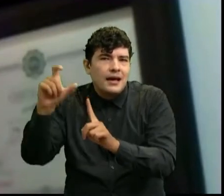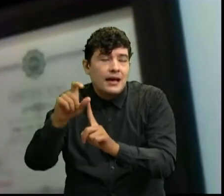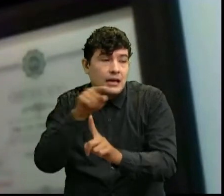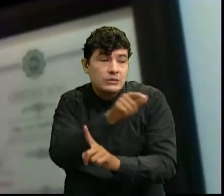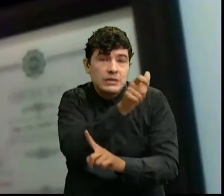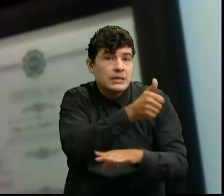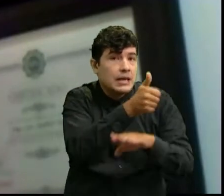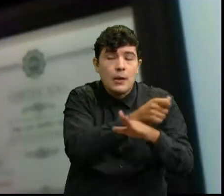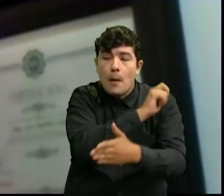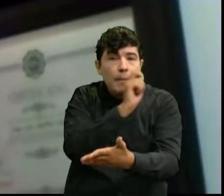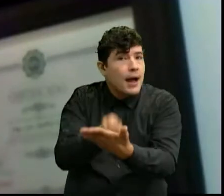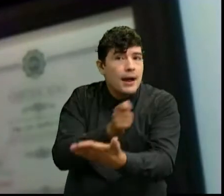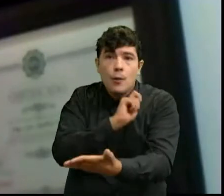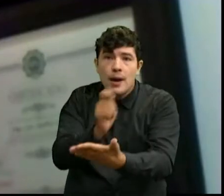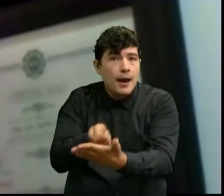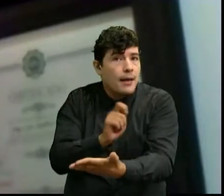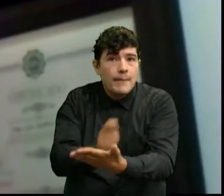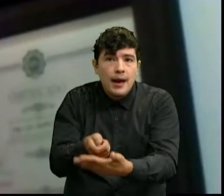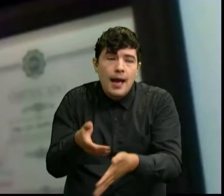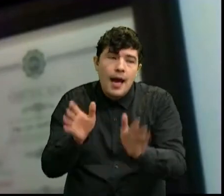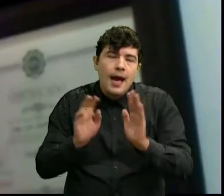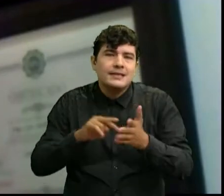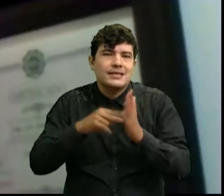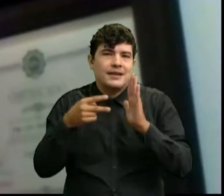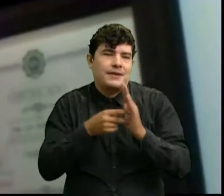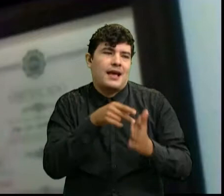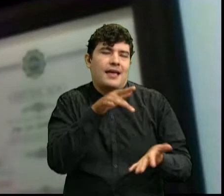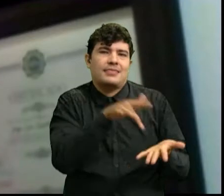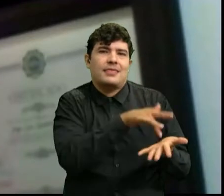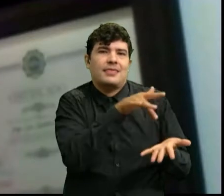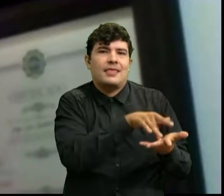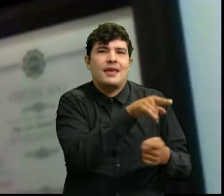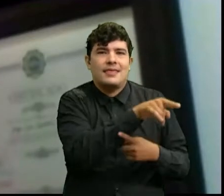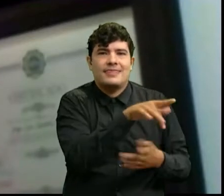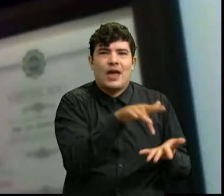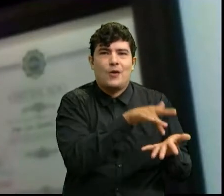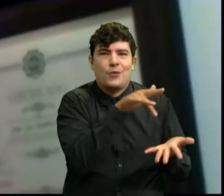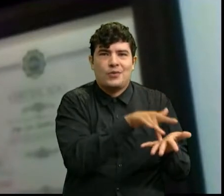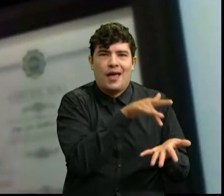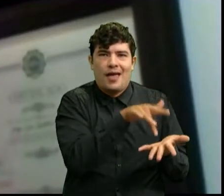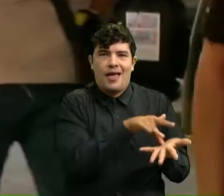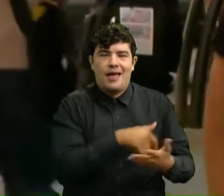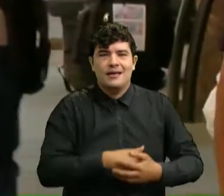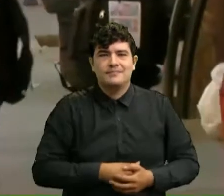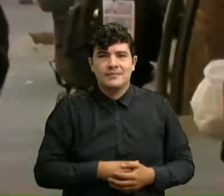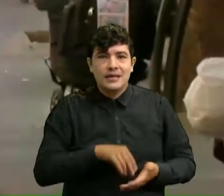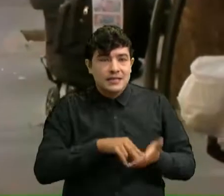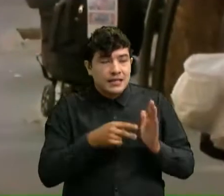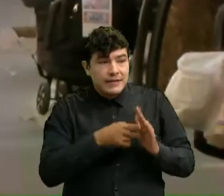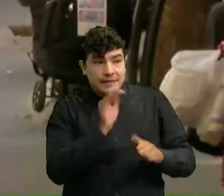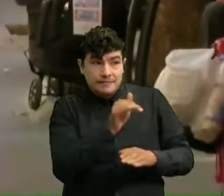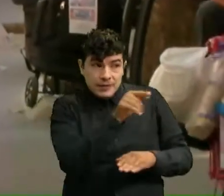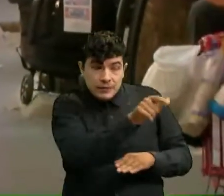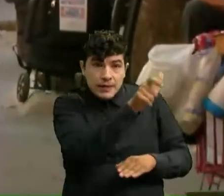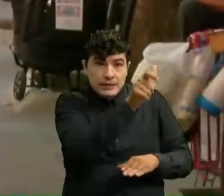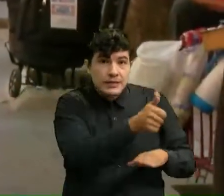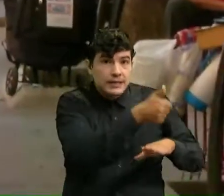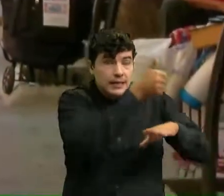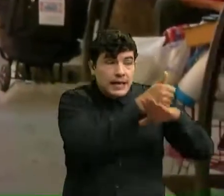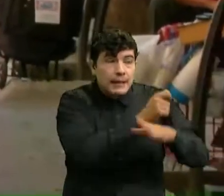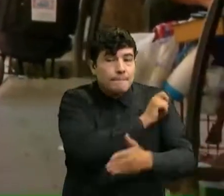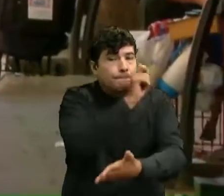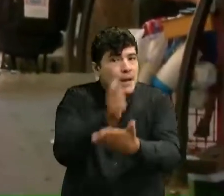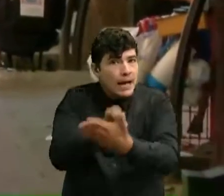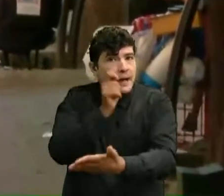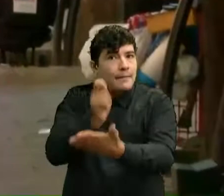Pensiones. Entonces aquí el empleador lo que paga son los aportes pendientes más